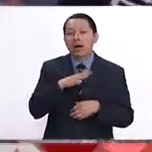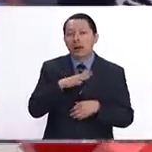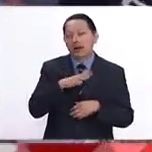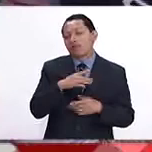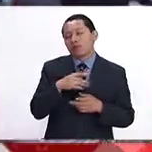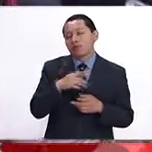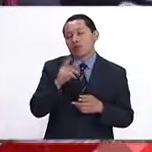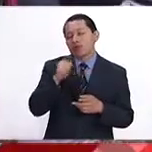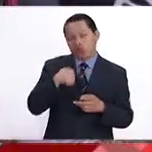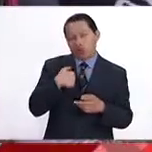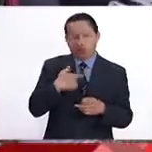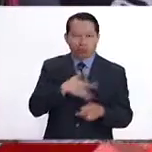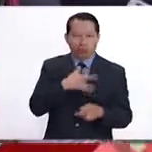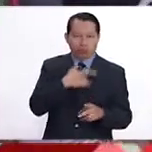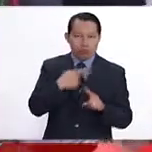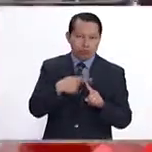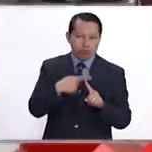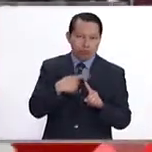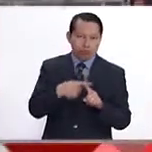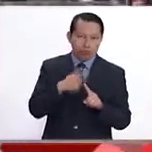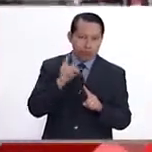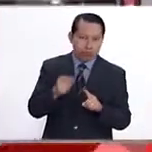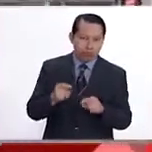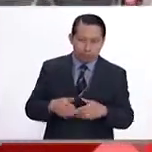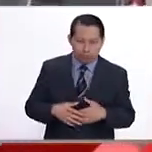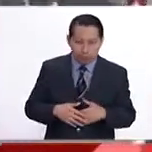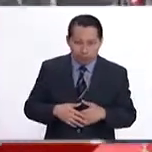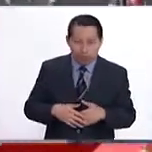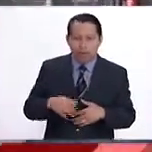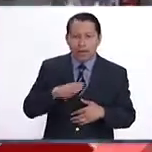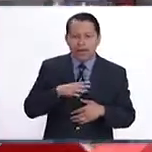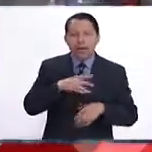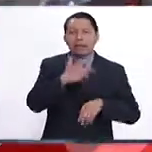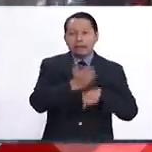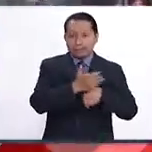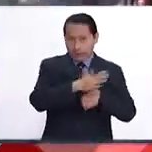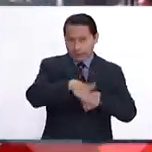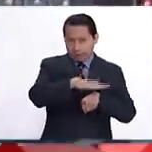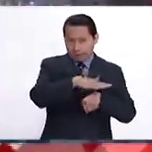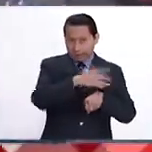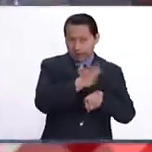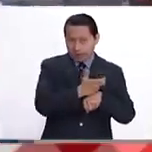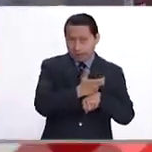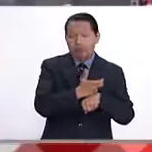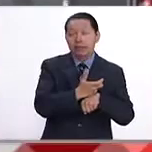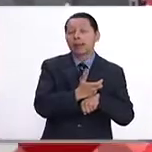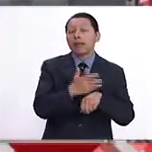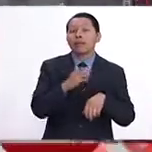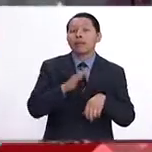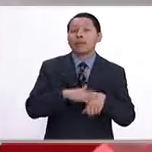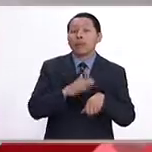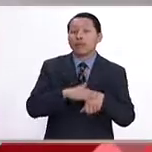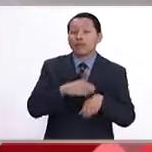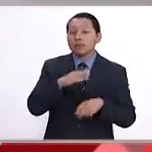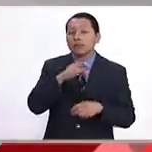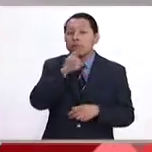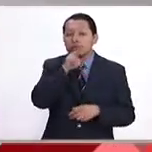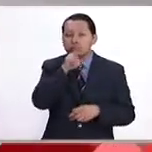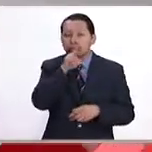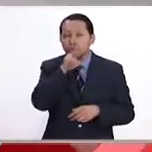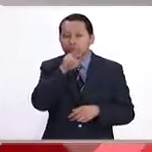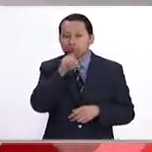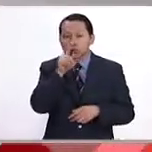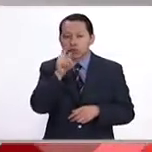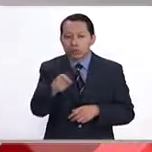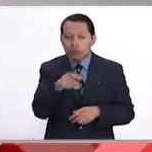optimista. Yo diría, en Estados Unidos los principales preocupantes, o